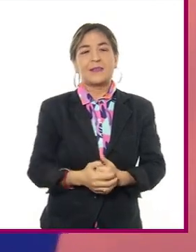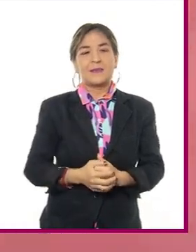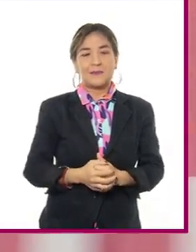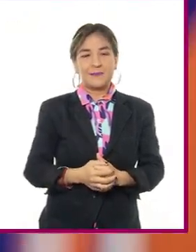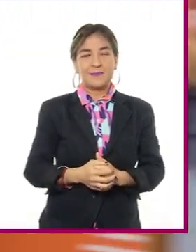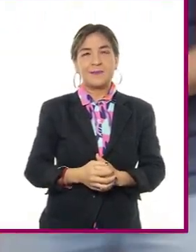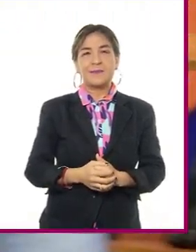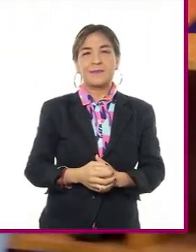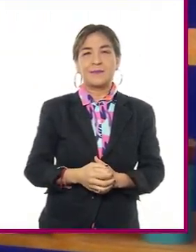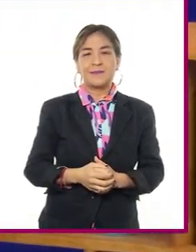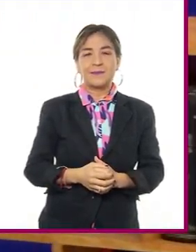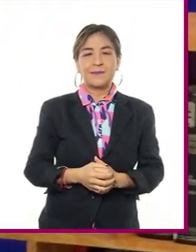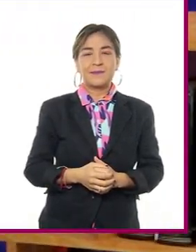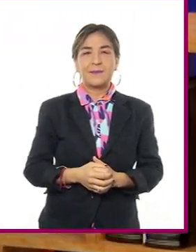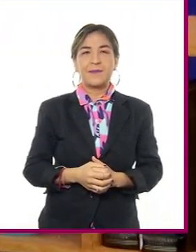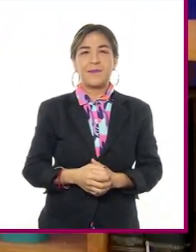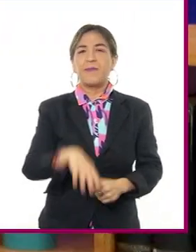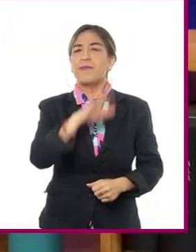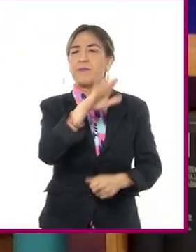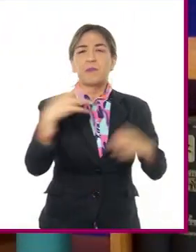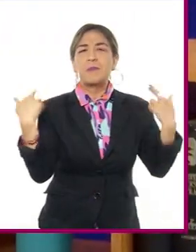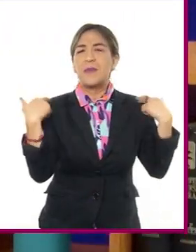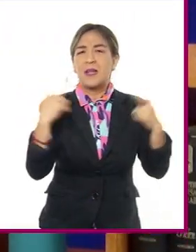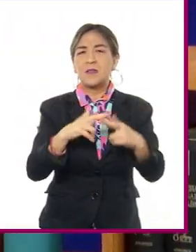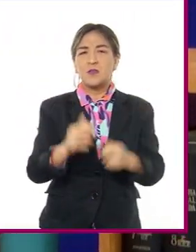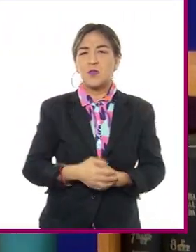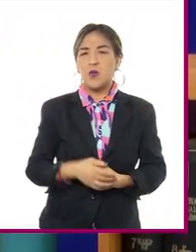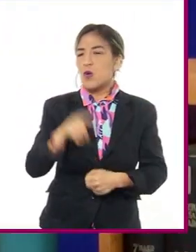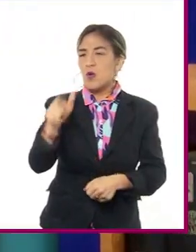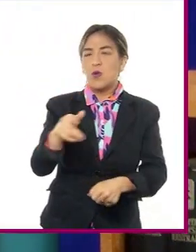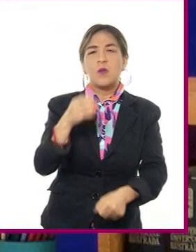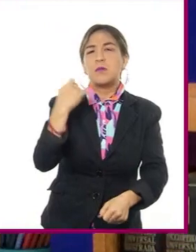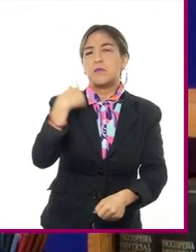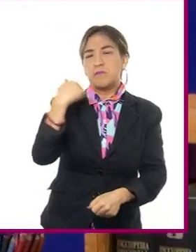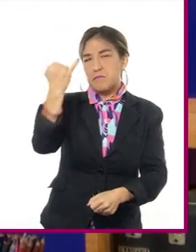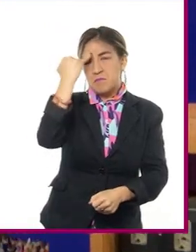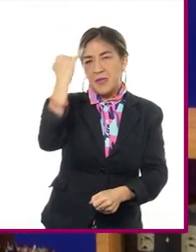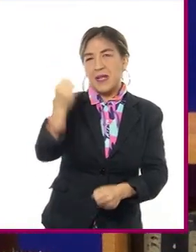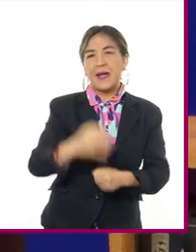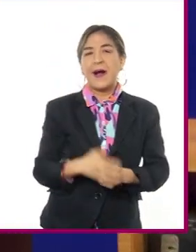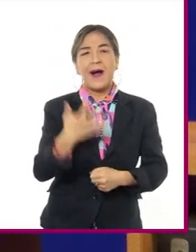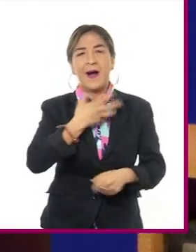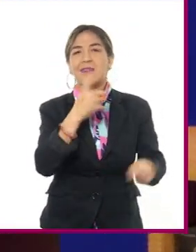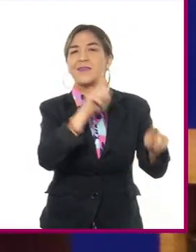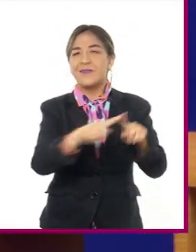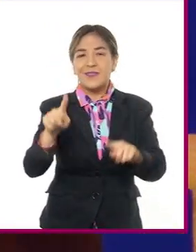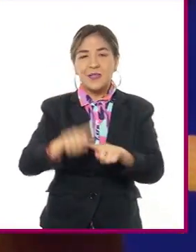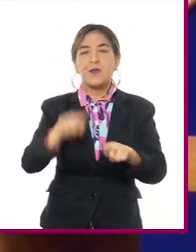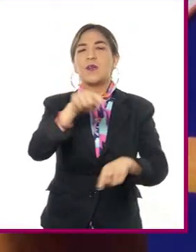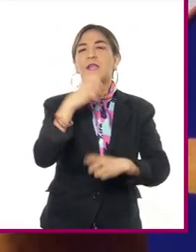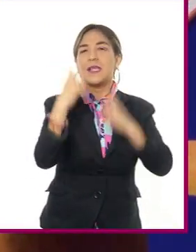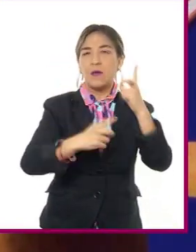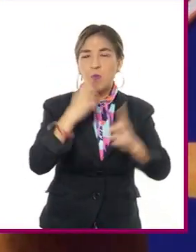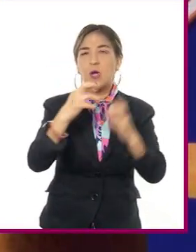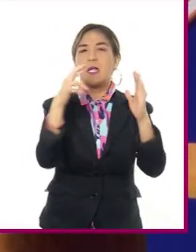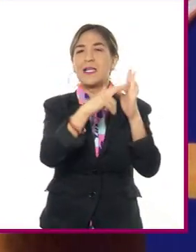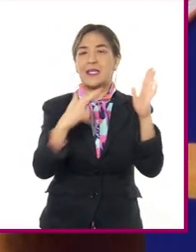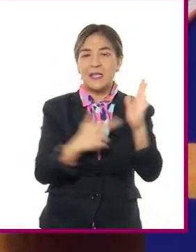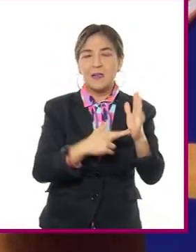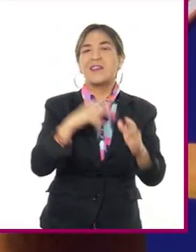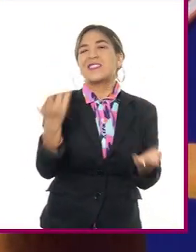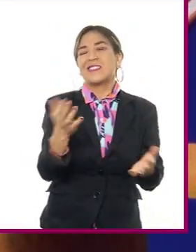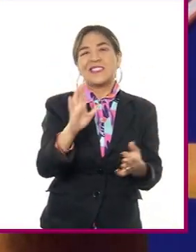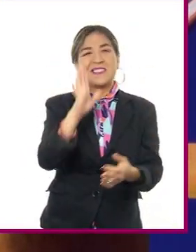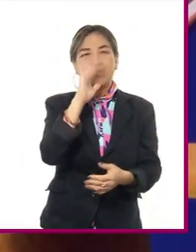y Deporte, CONADE. Profesor, ahora imagino que existe una gran diversidad de deportes y reglas que muchas veces no